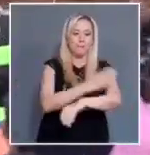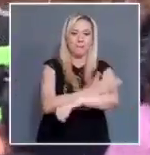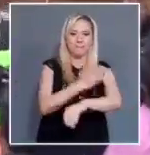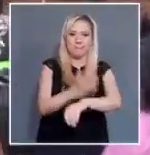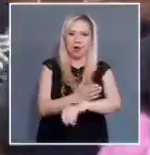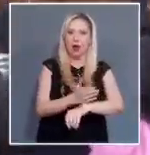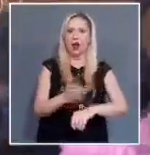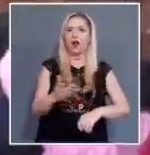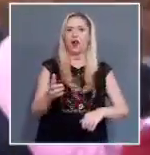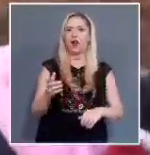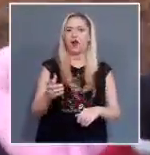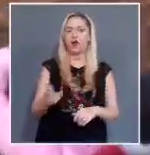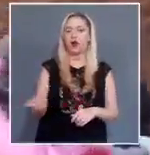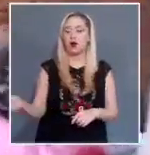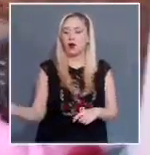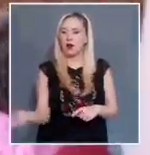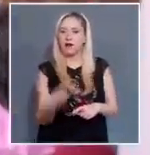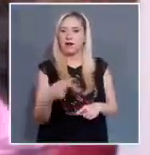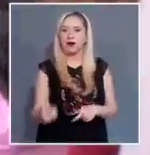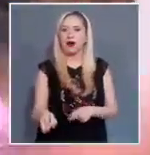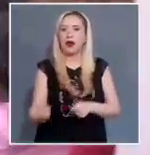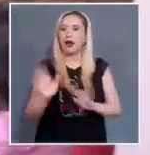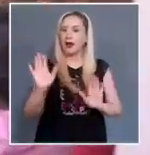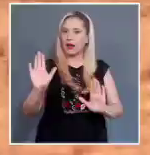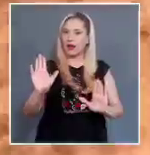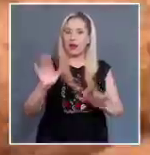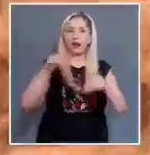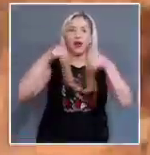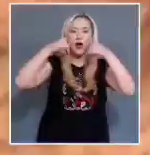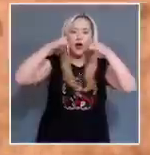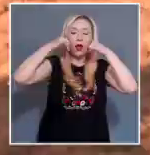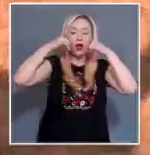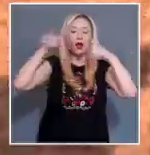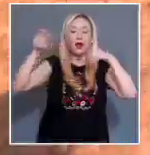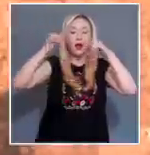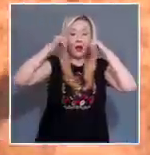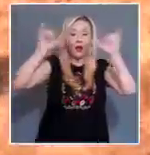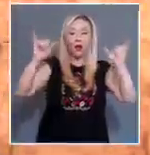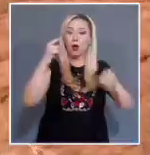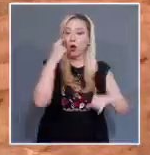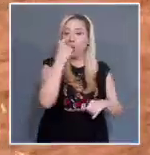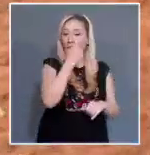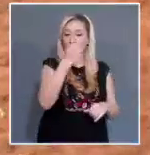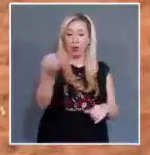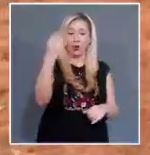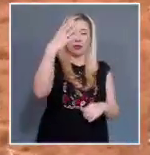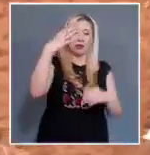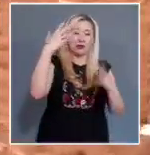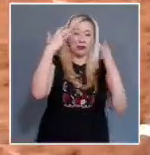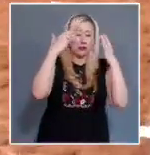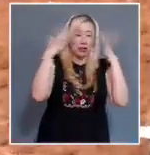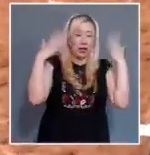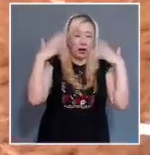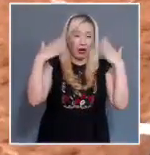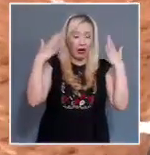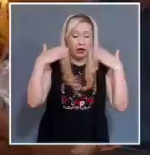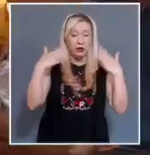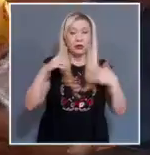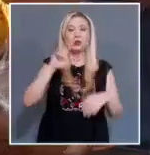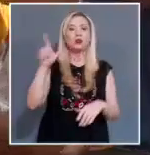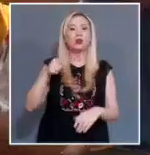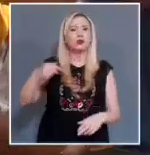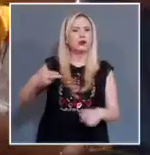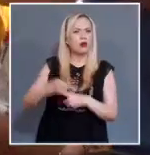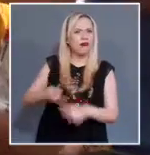de beber alcohol y se le frotan sus ojos con pimienta. Una vez suelto, suele ser apuñalado, golpeado, atropellado,